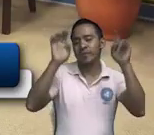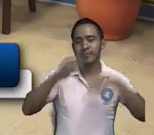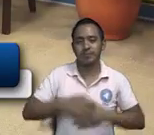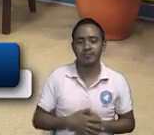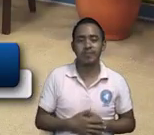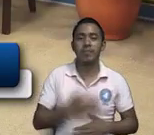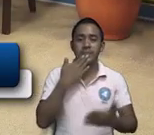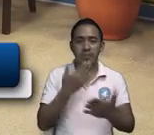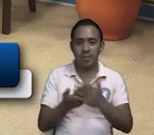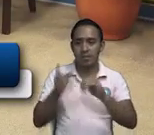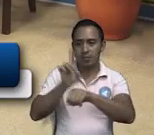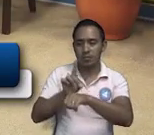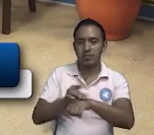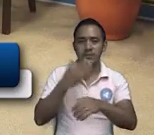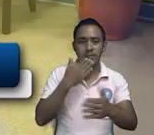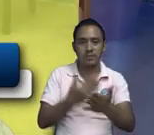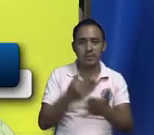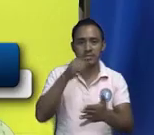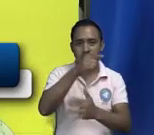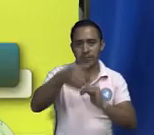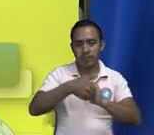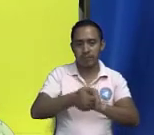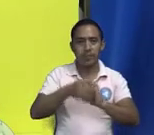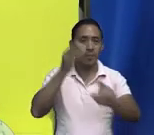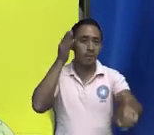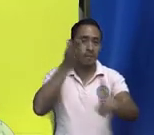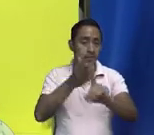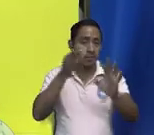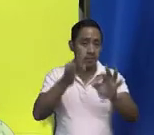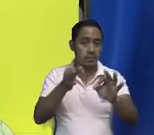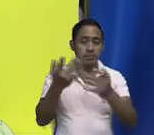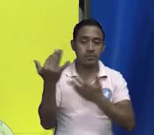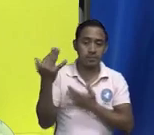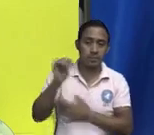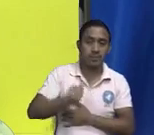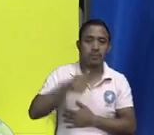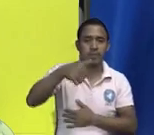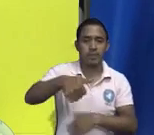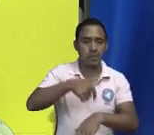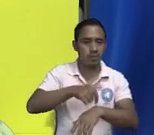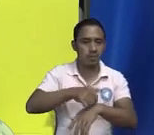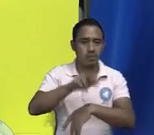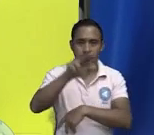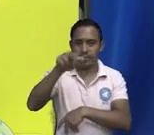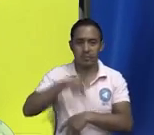también a usted, amigo televidente, su fiel sintonía. Le esperamos al día de mañana a esta